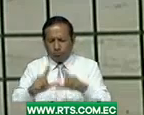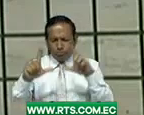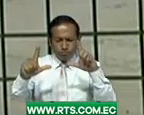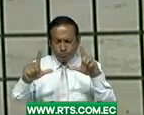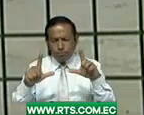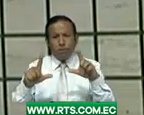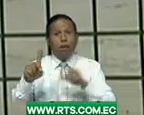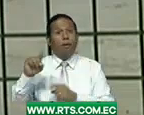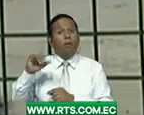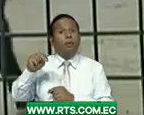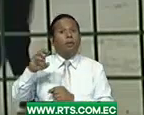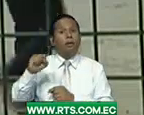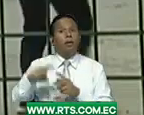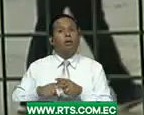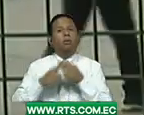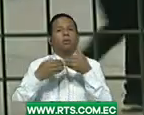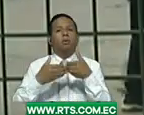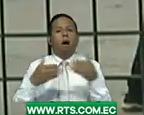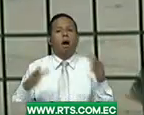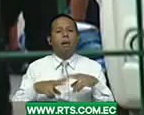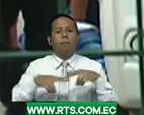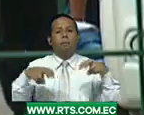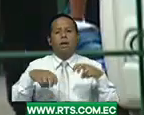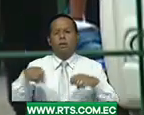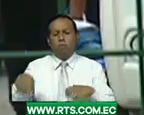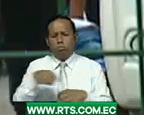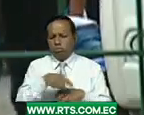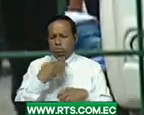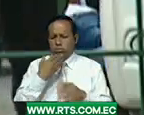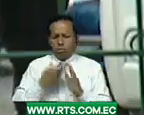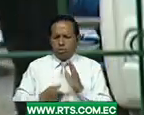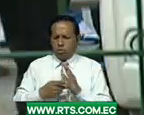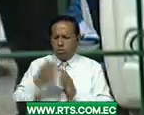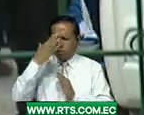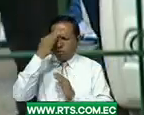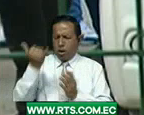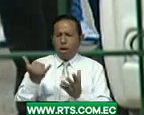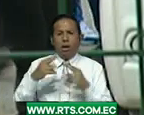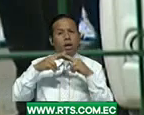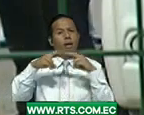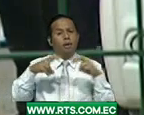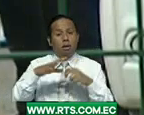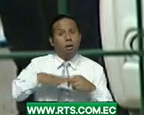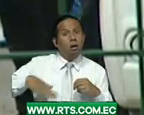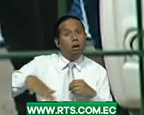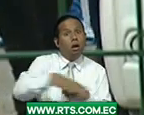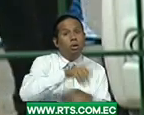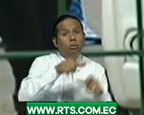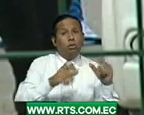para conocer el motivo de esa nueva muerte violenta que preocupó a los residentes de San Felipe.